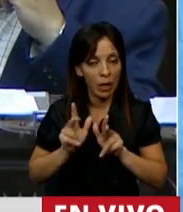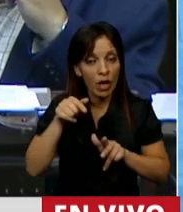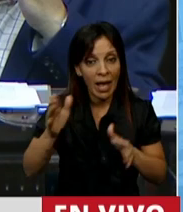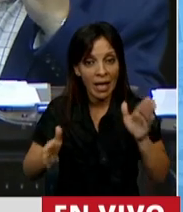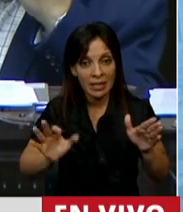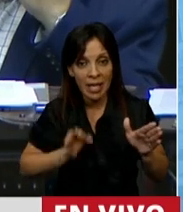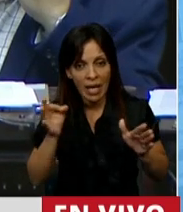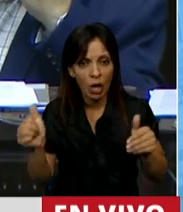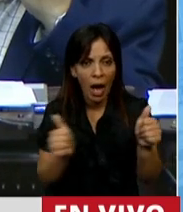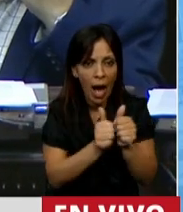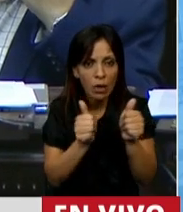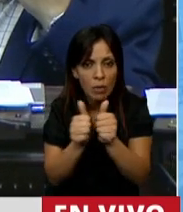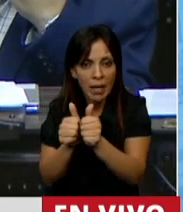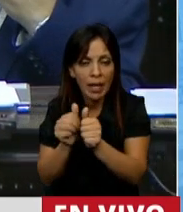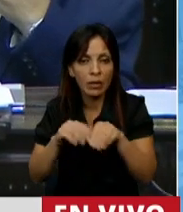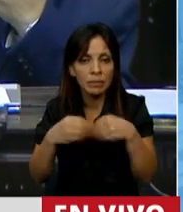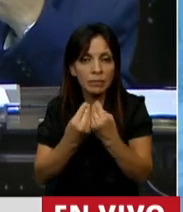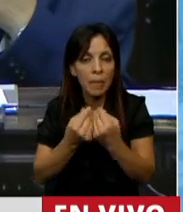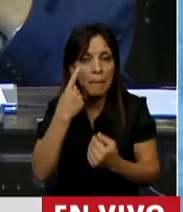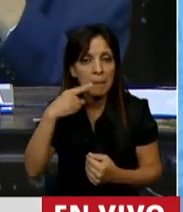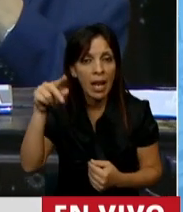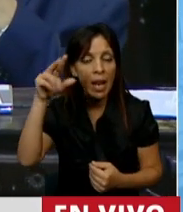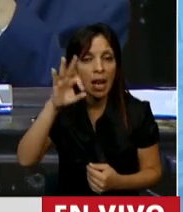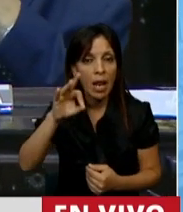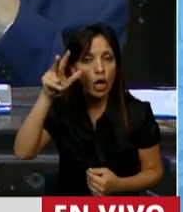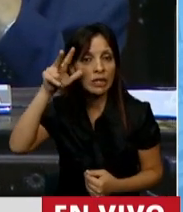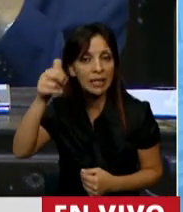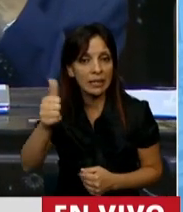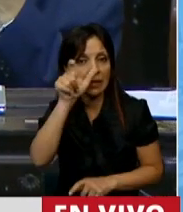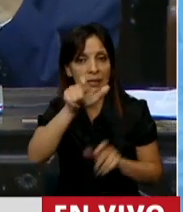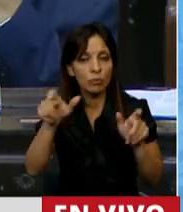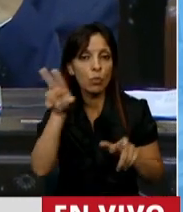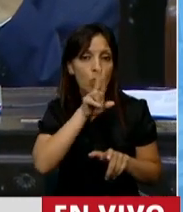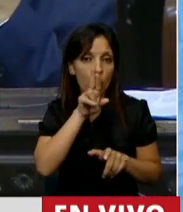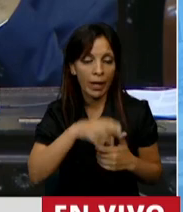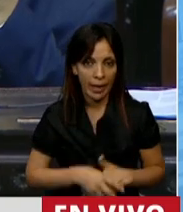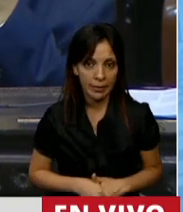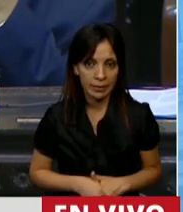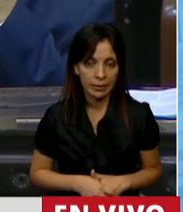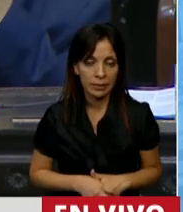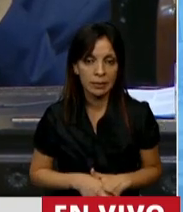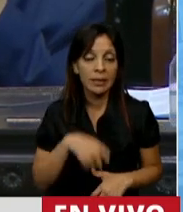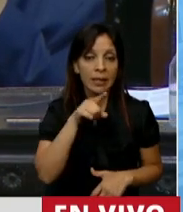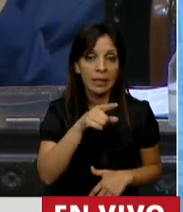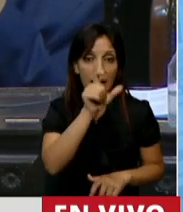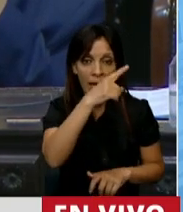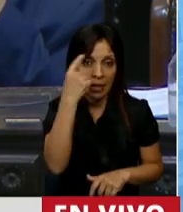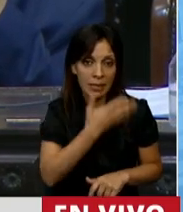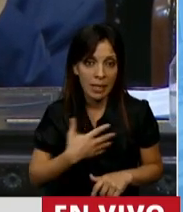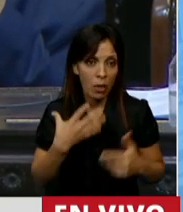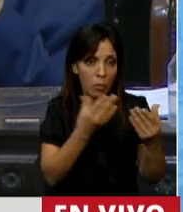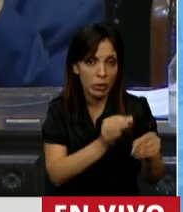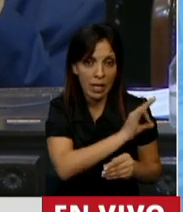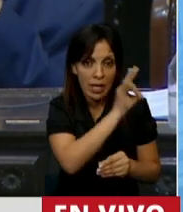han acompañado a 1.086 mujeres que no han tenido apoyo en situación de embarazos